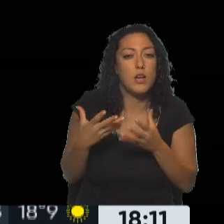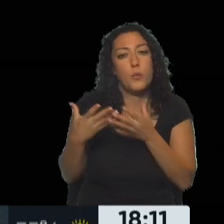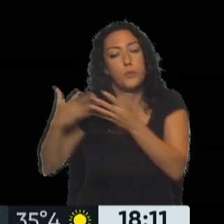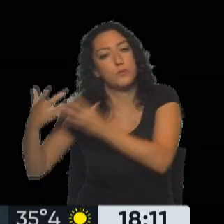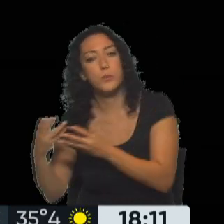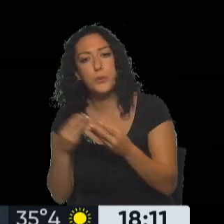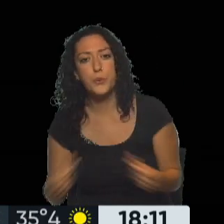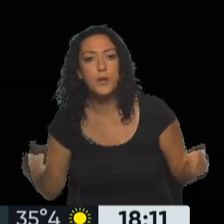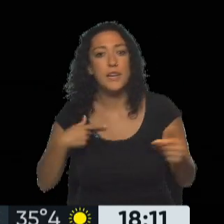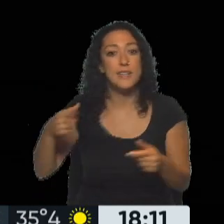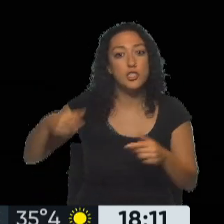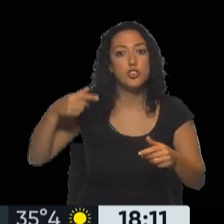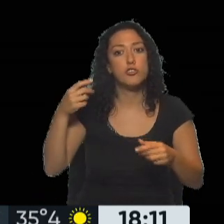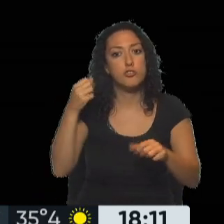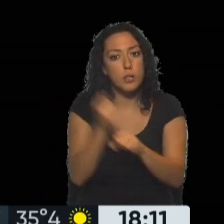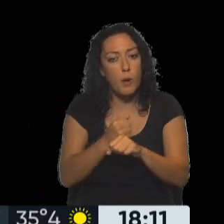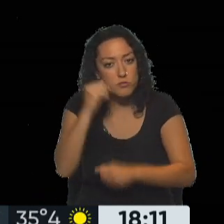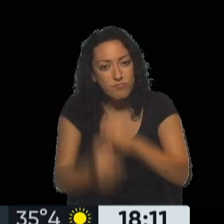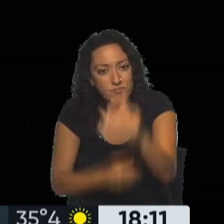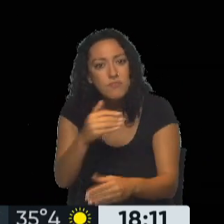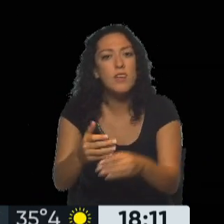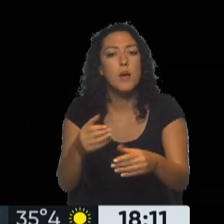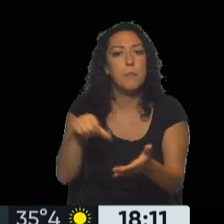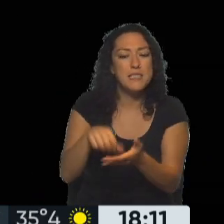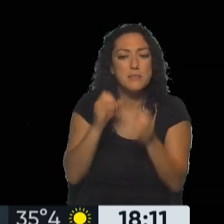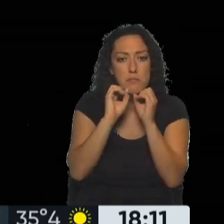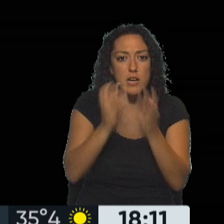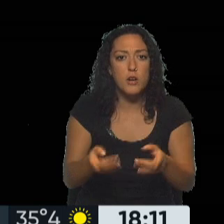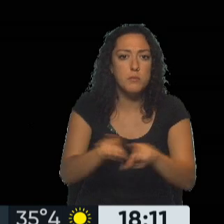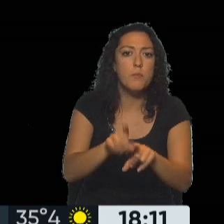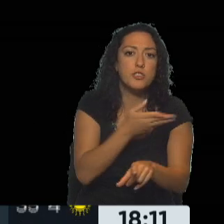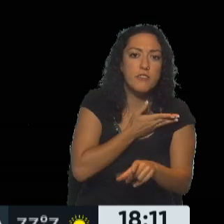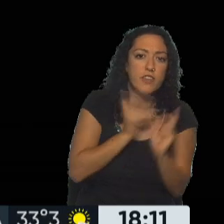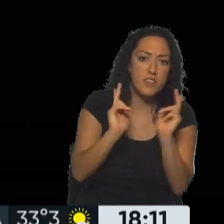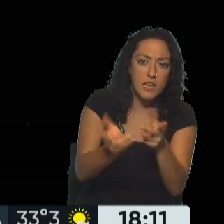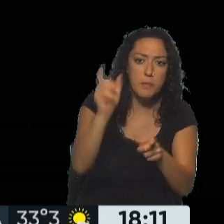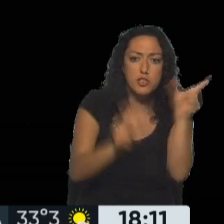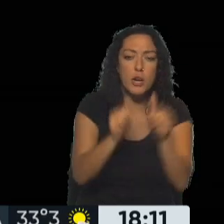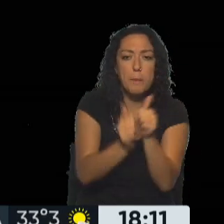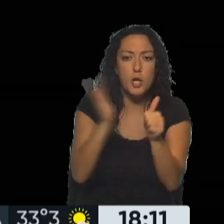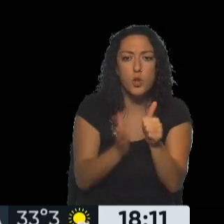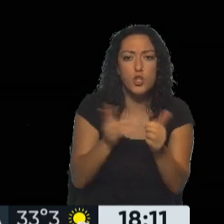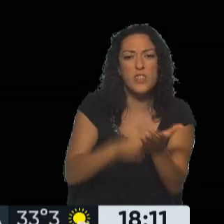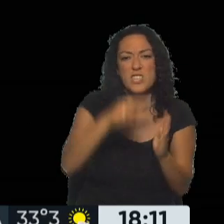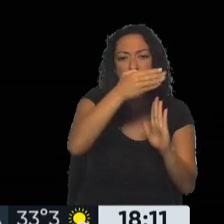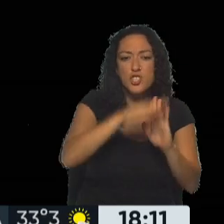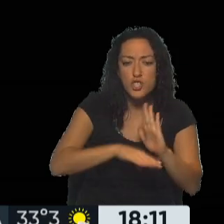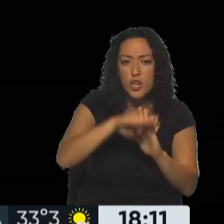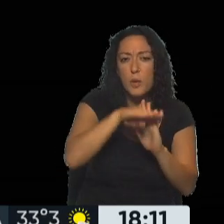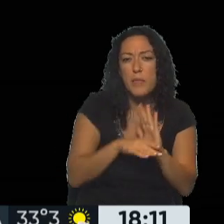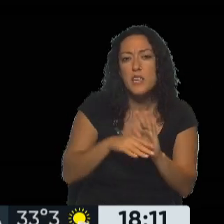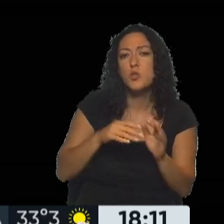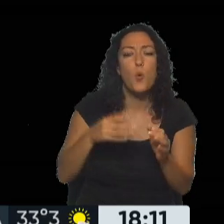para arrancar el país Adela para sacar el país adelante como dije en Santa Fe los productores necesitan medidas urgentes y reglas claras